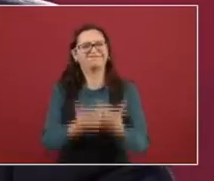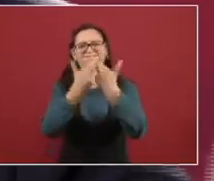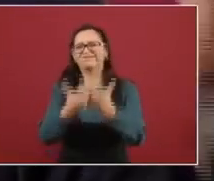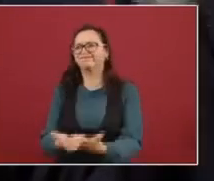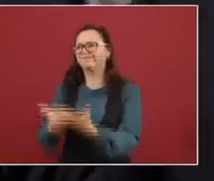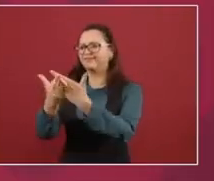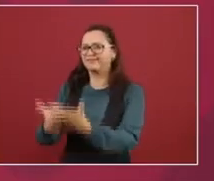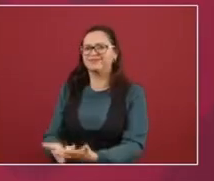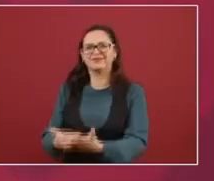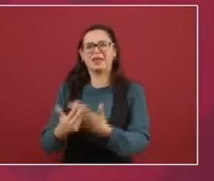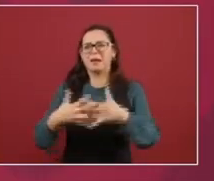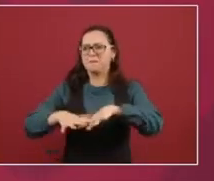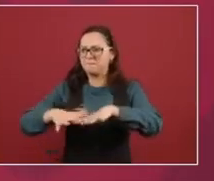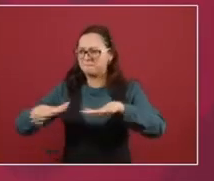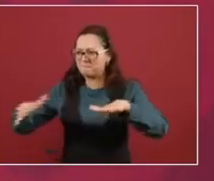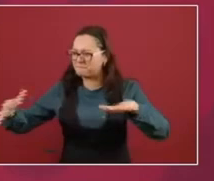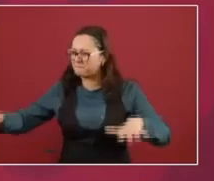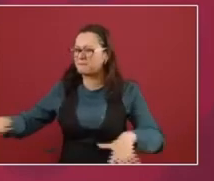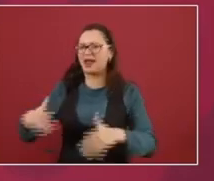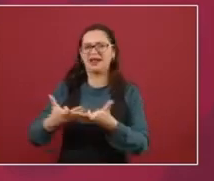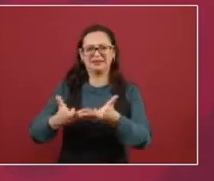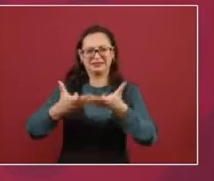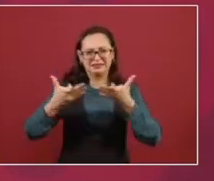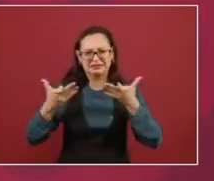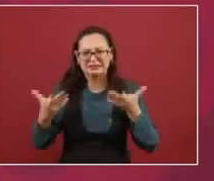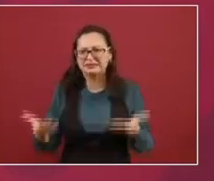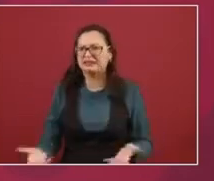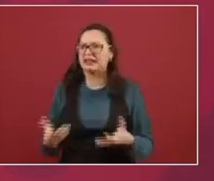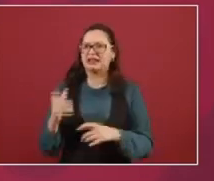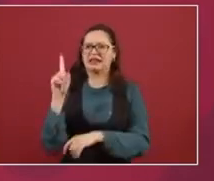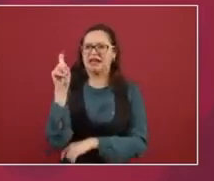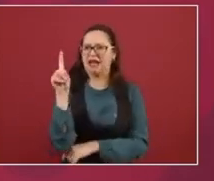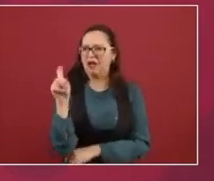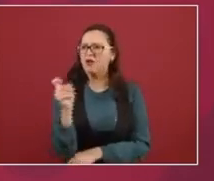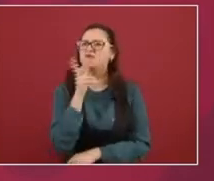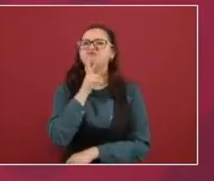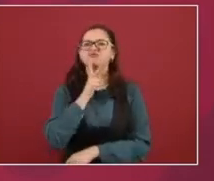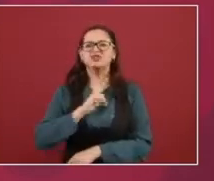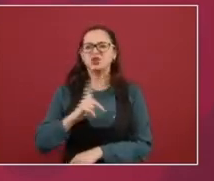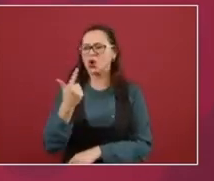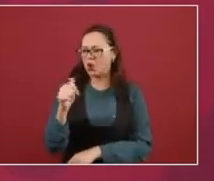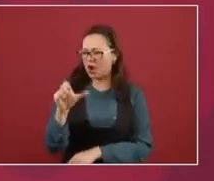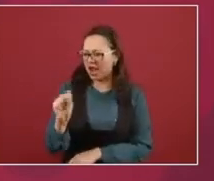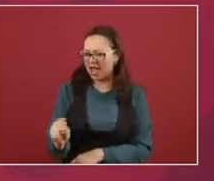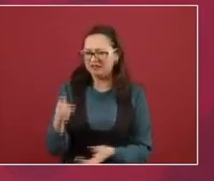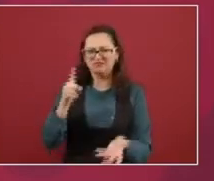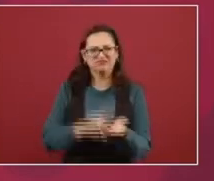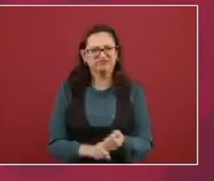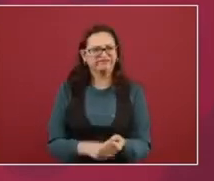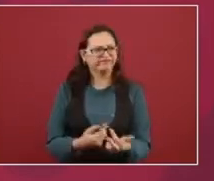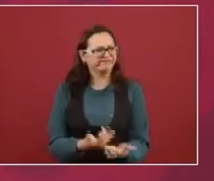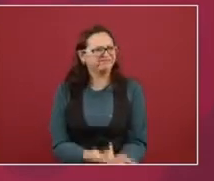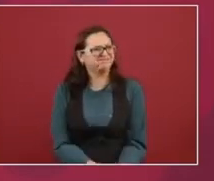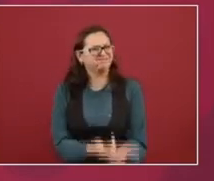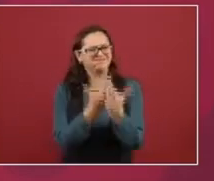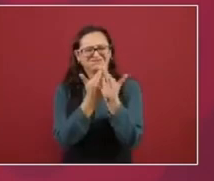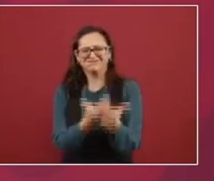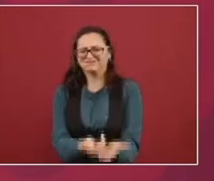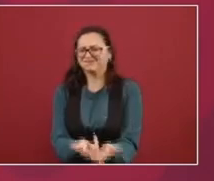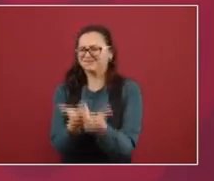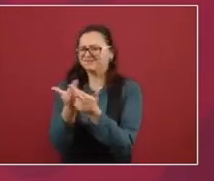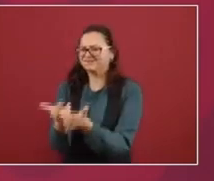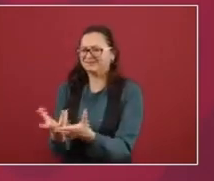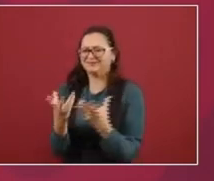700 kilómetros de litorales, tierras fértiles, agua, petróleo, gas. Bueno, en los